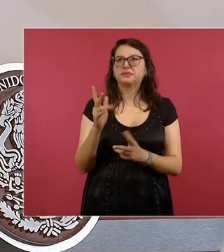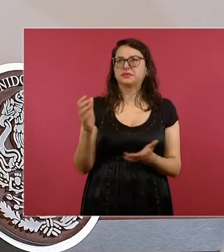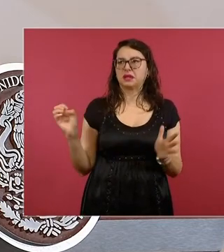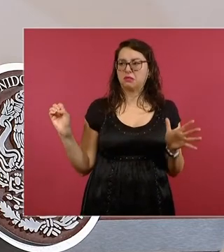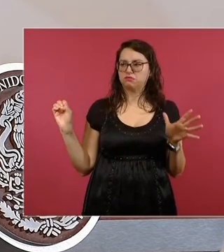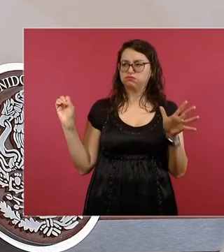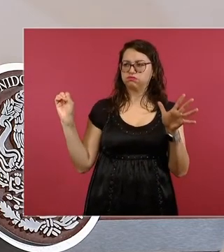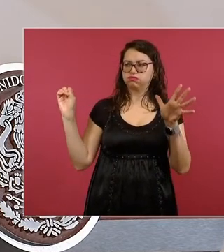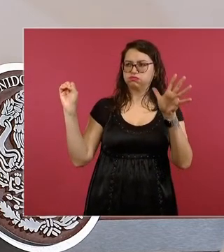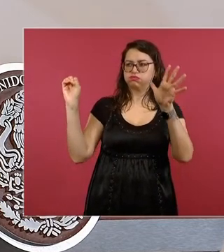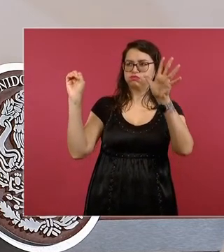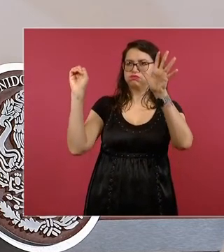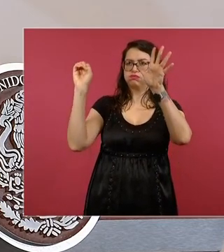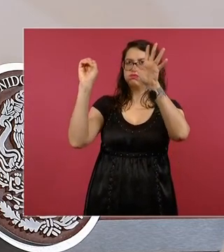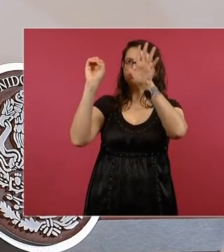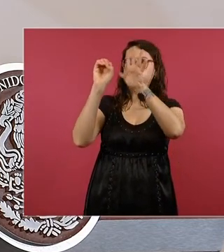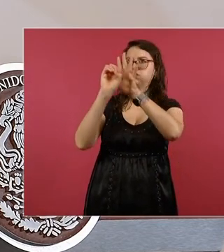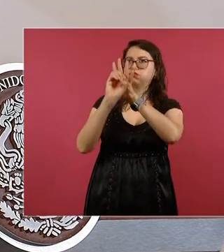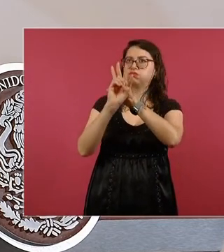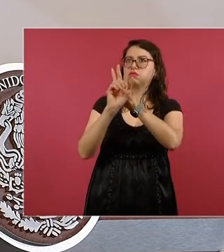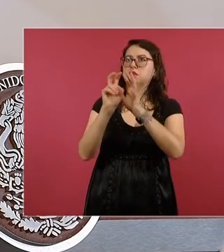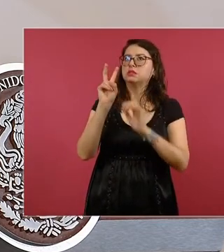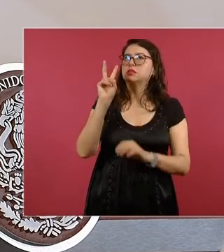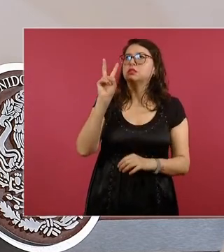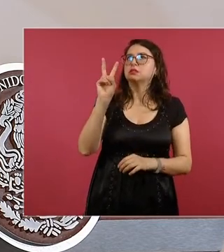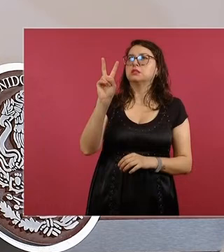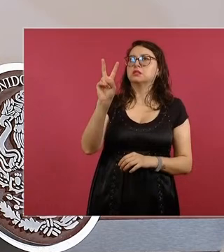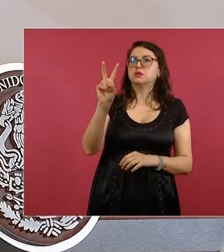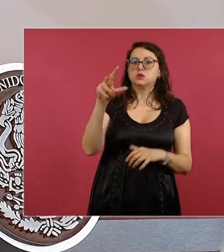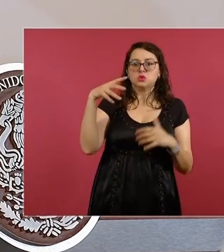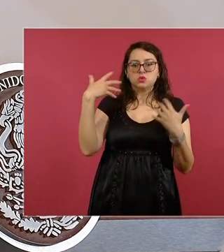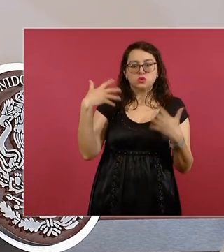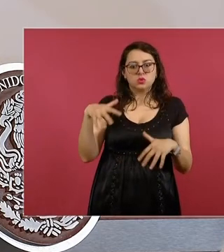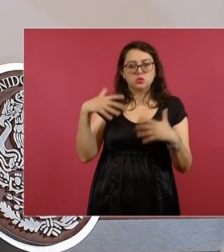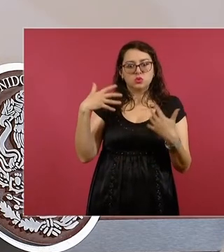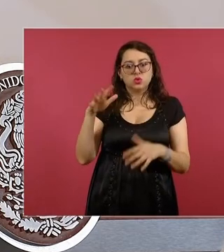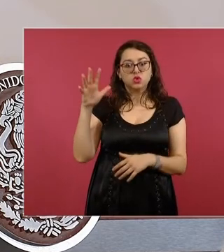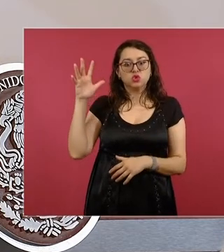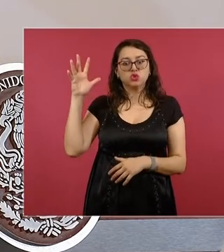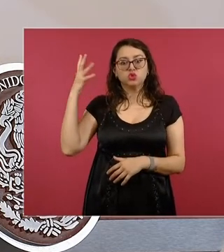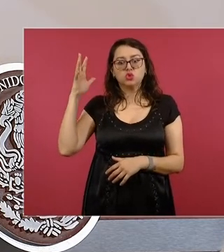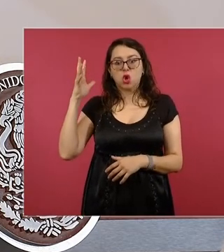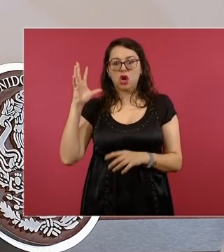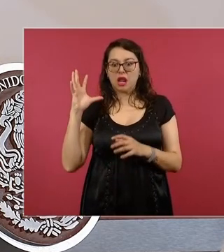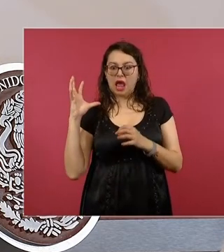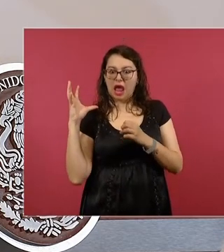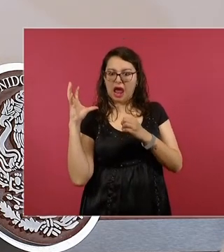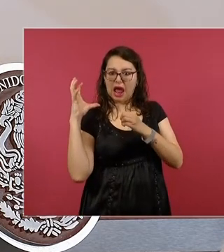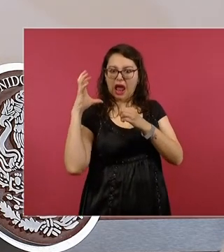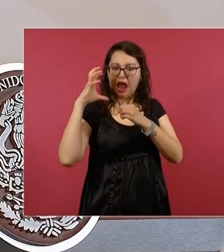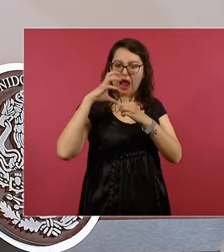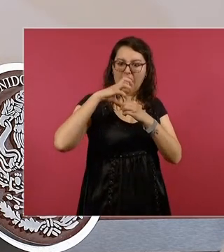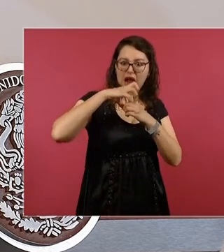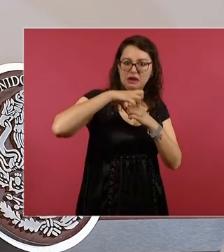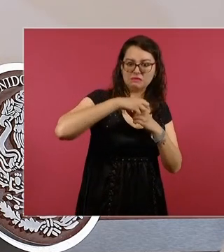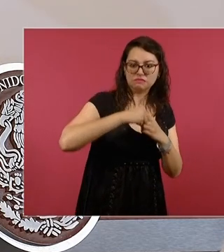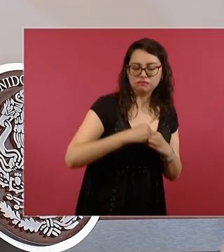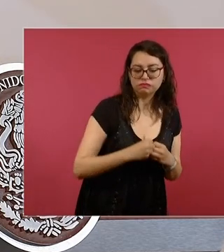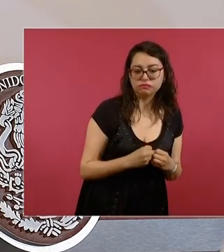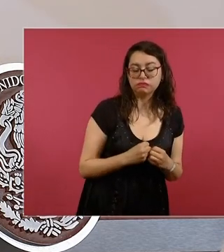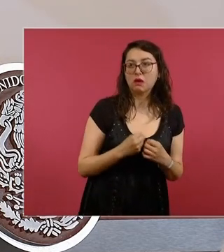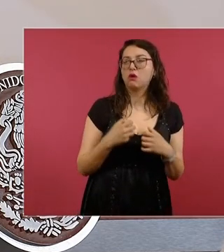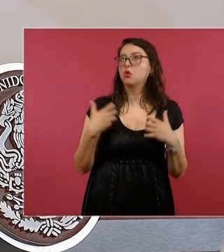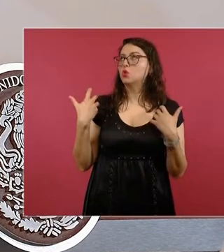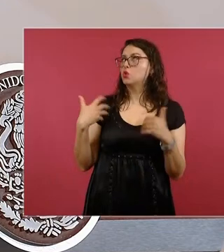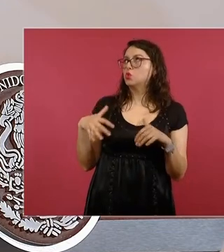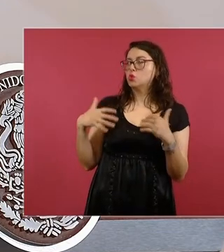eclipses solares en términos de la mordida del sol e imaginaron a un monstruo que daba esa mordida. El